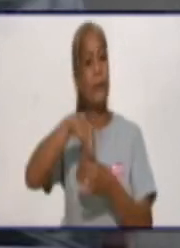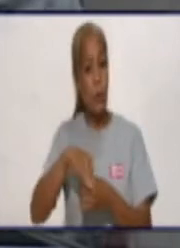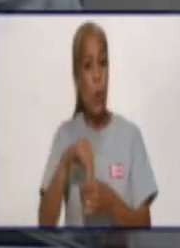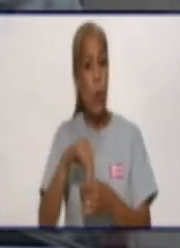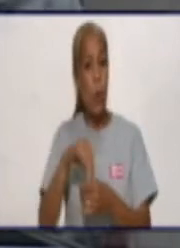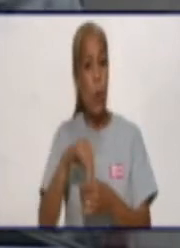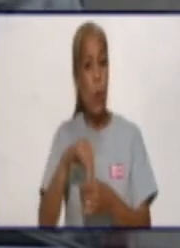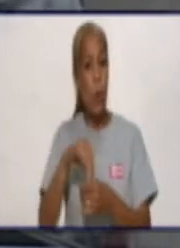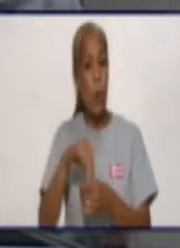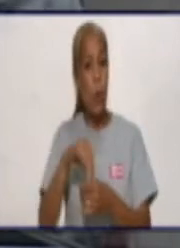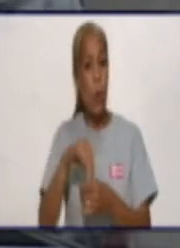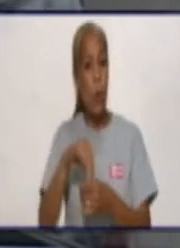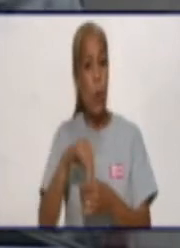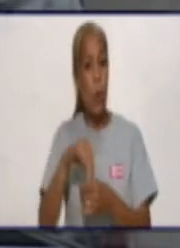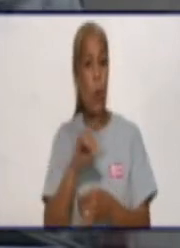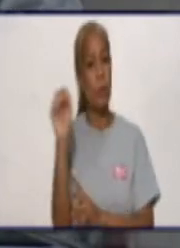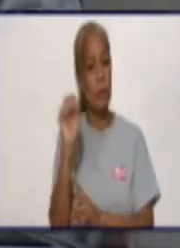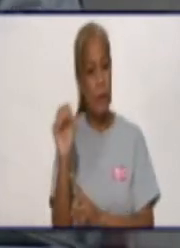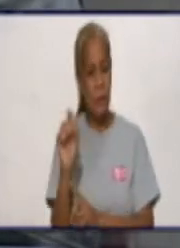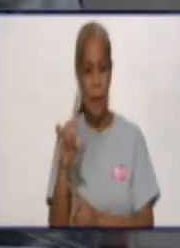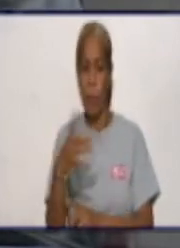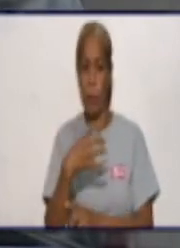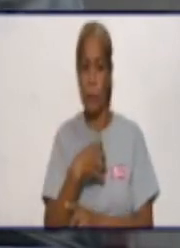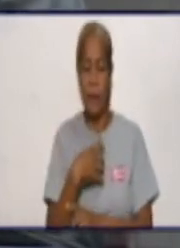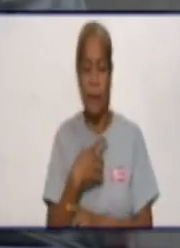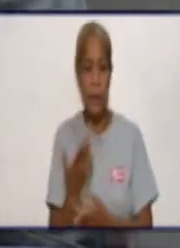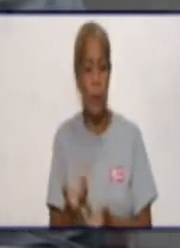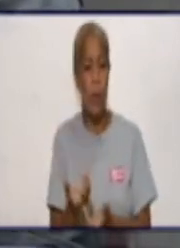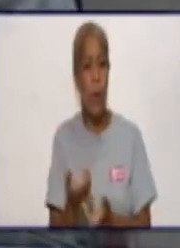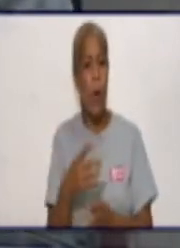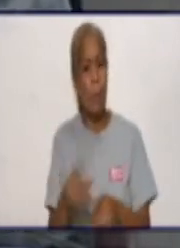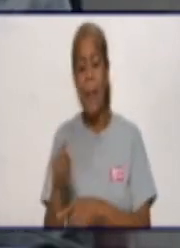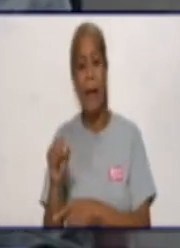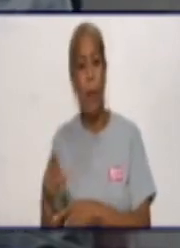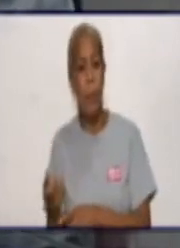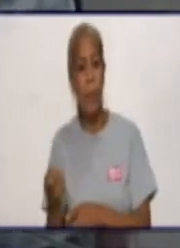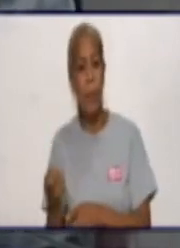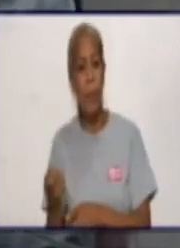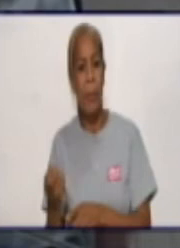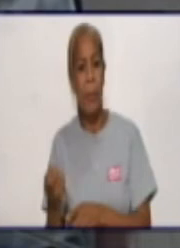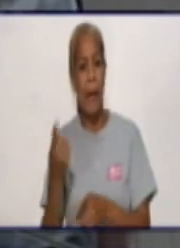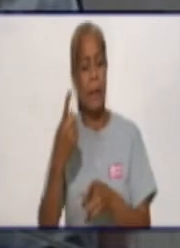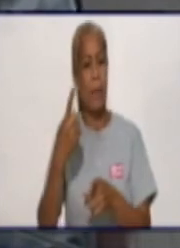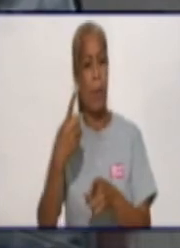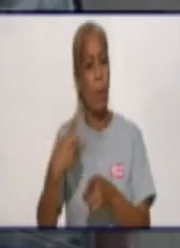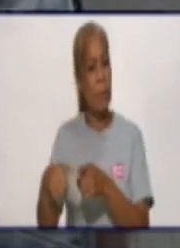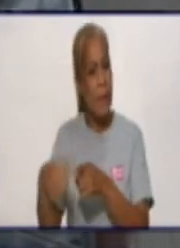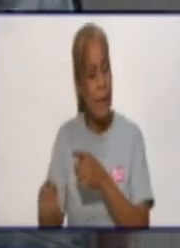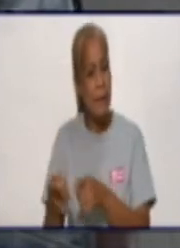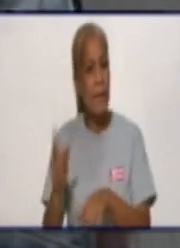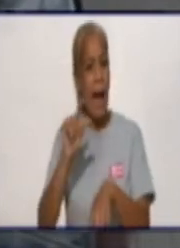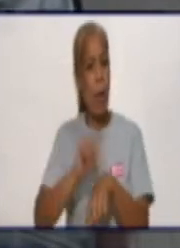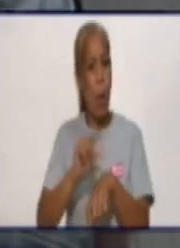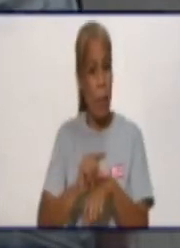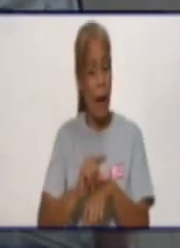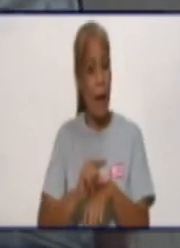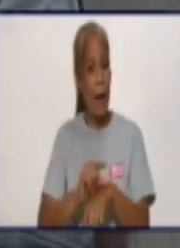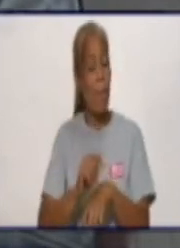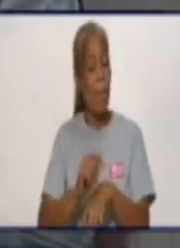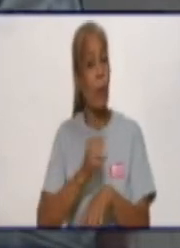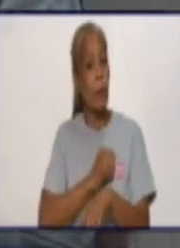siguiente ni las piezas ni los recursos para que nuestros equipos funcionen con la vitalidad que queremos nosotros